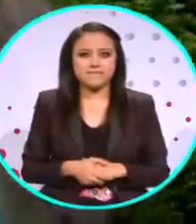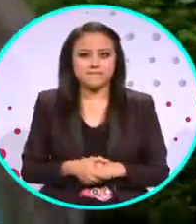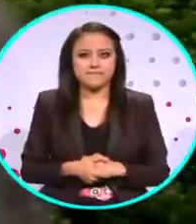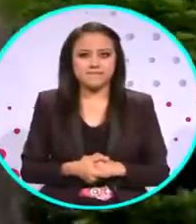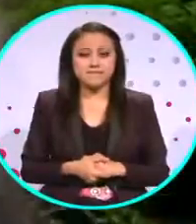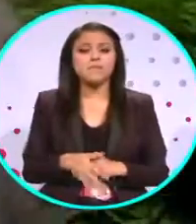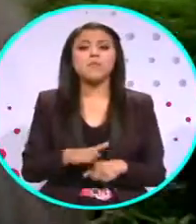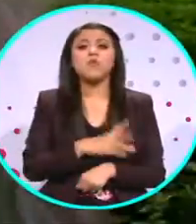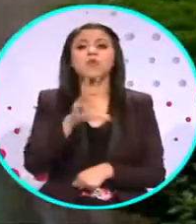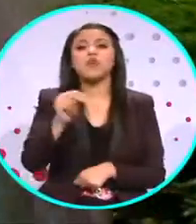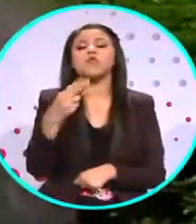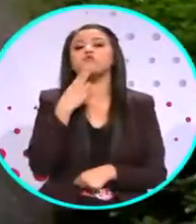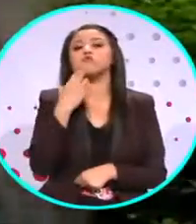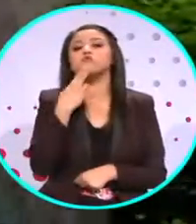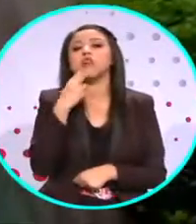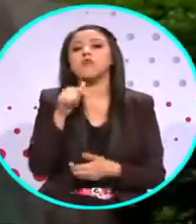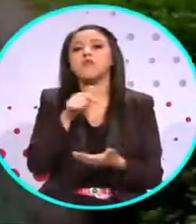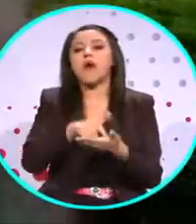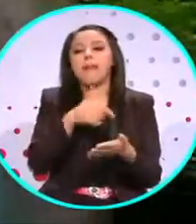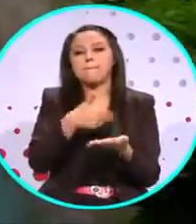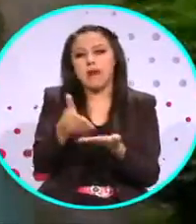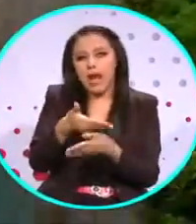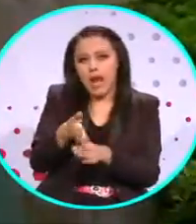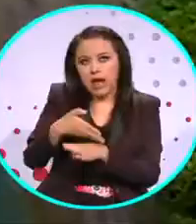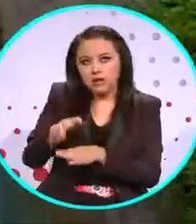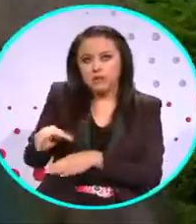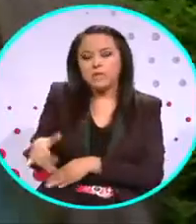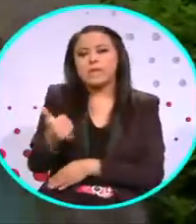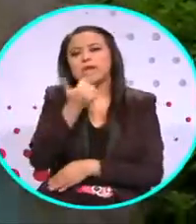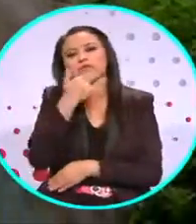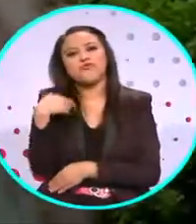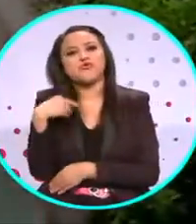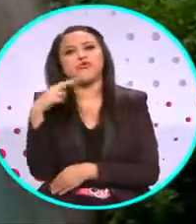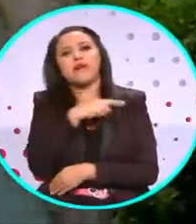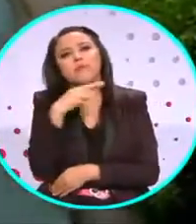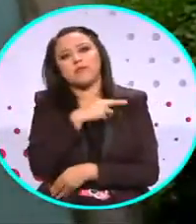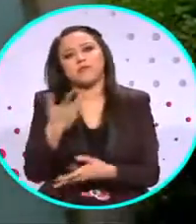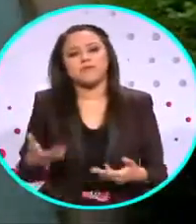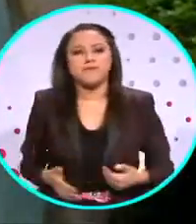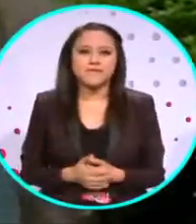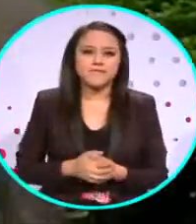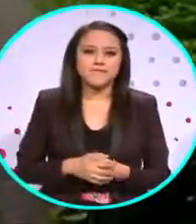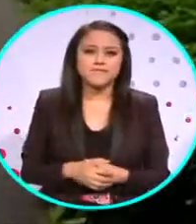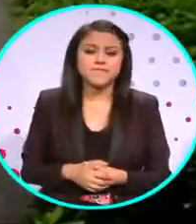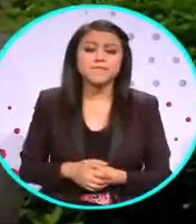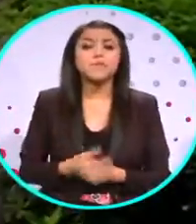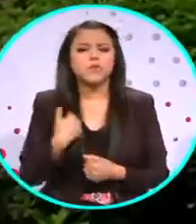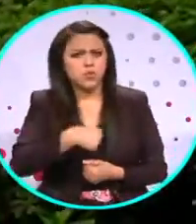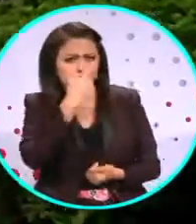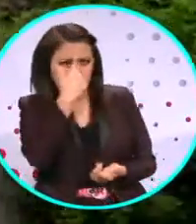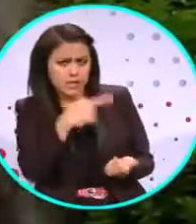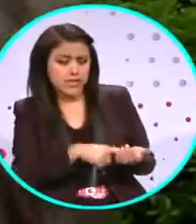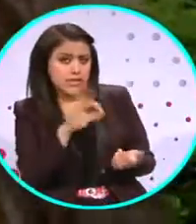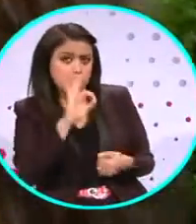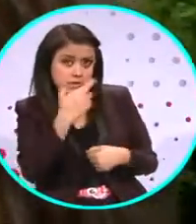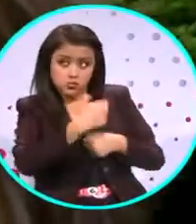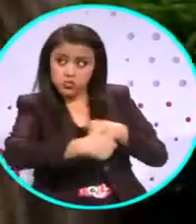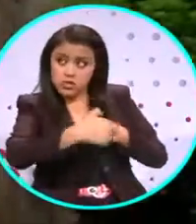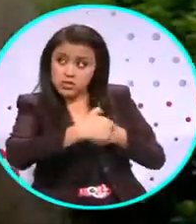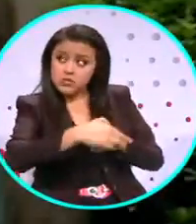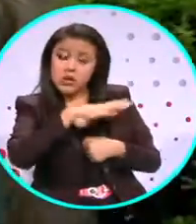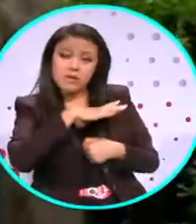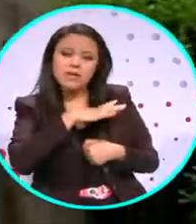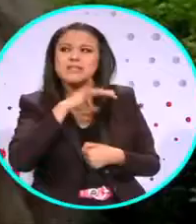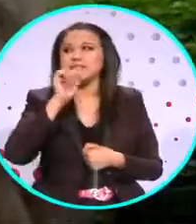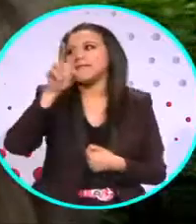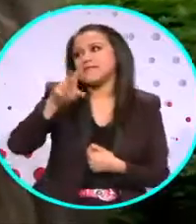¿Por qué no utilizar la zona peatonal? Porque llevamos mucha prisa. ¿Y no crees que es un riesgo?